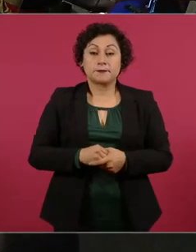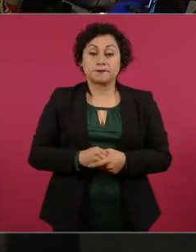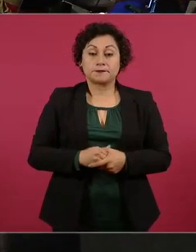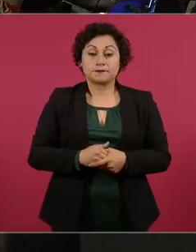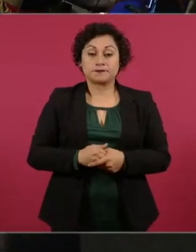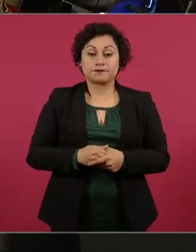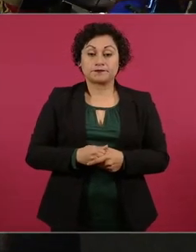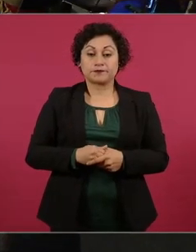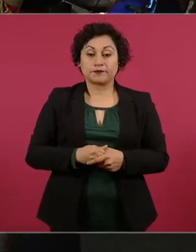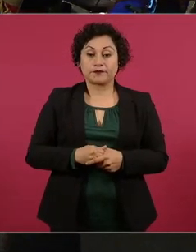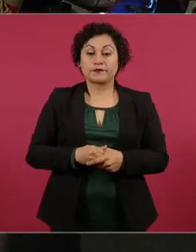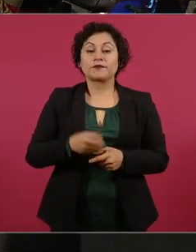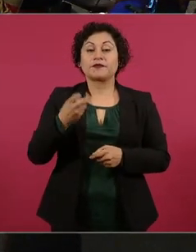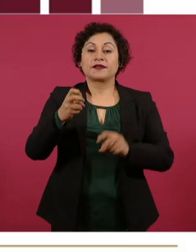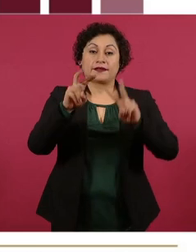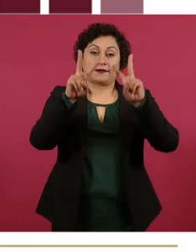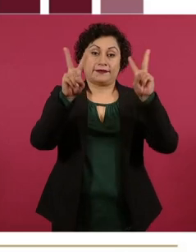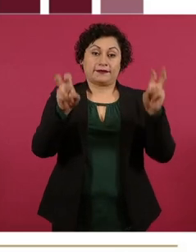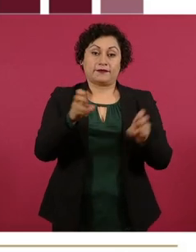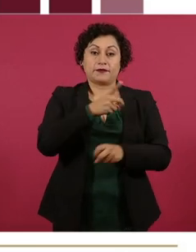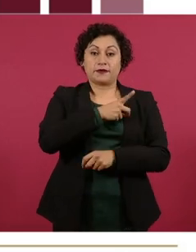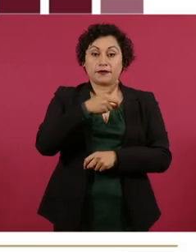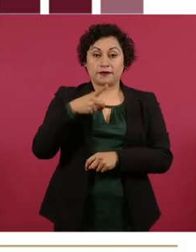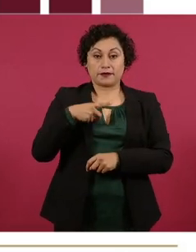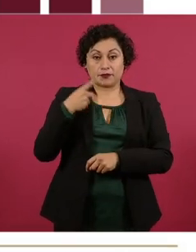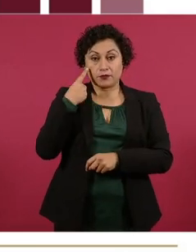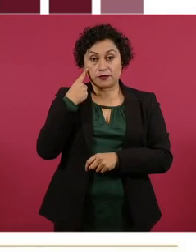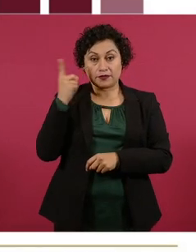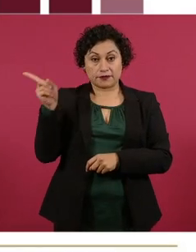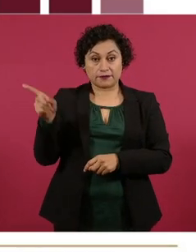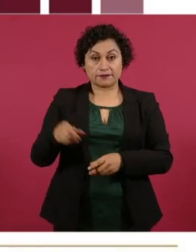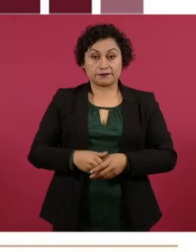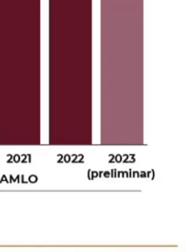la deuda de Pemex.